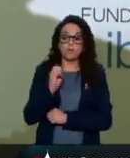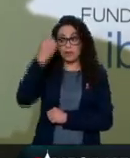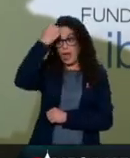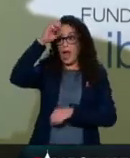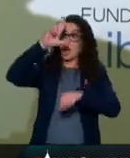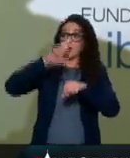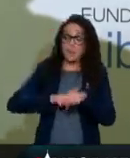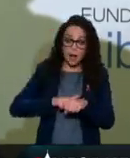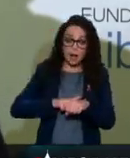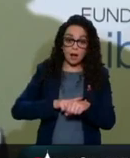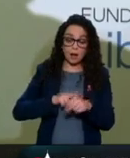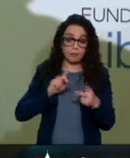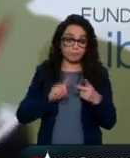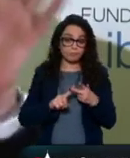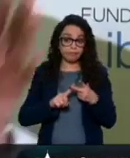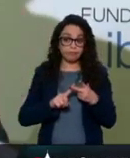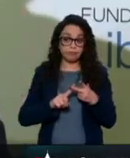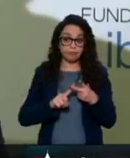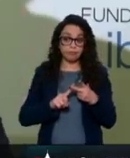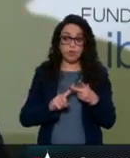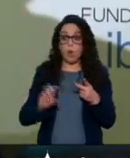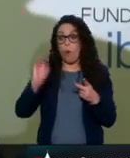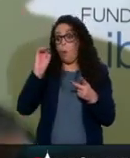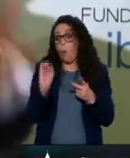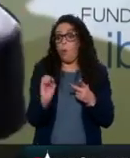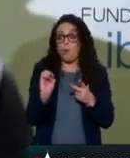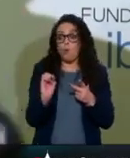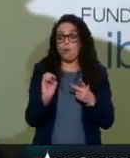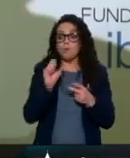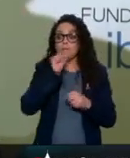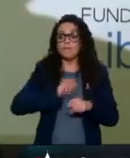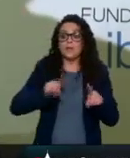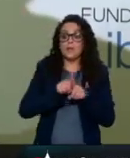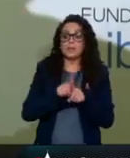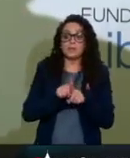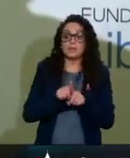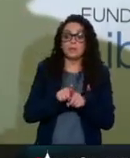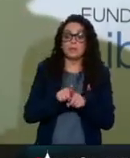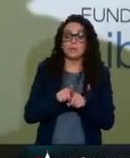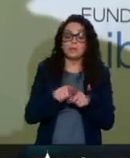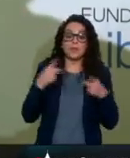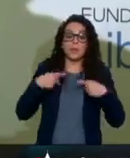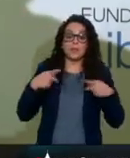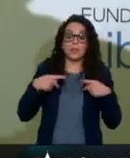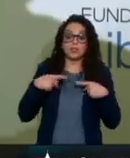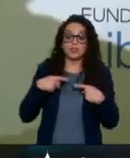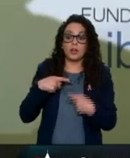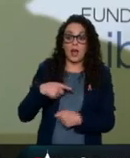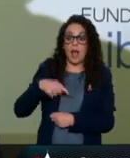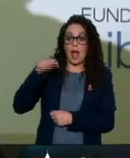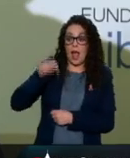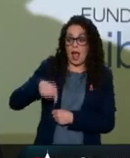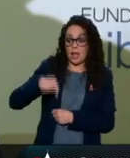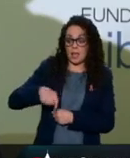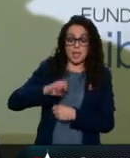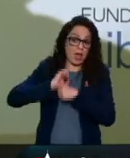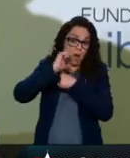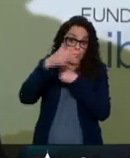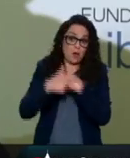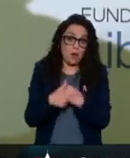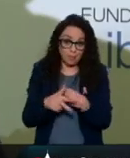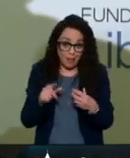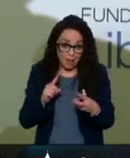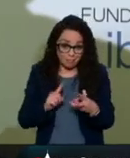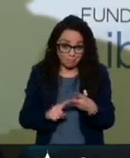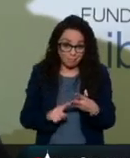extranjeros, los otros pueden ser hasta gente de este lado del océano, y